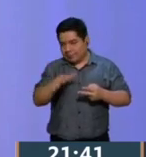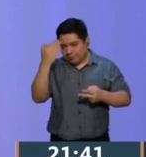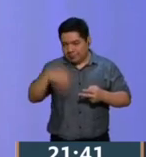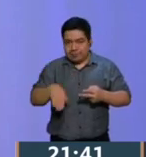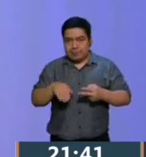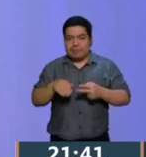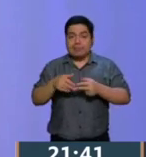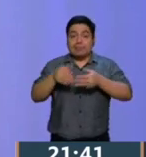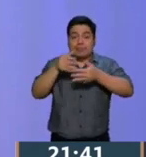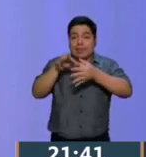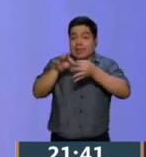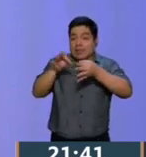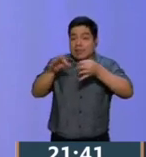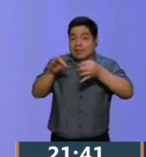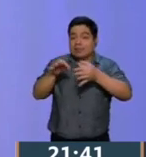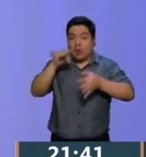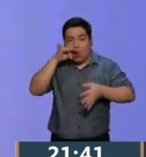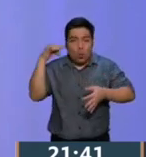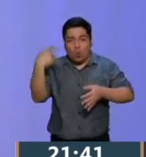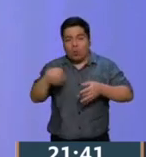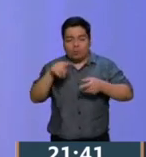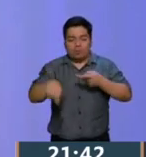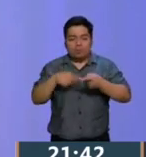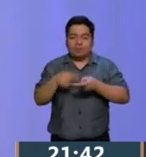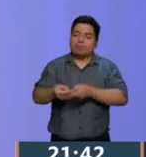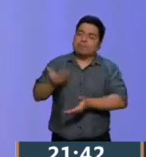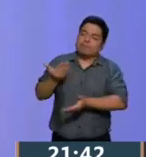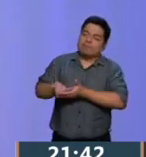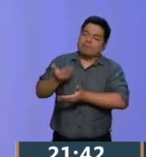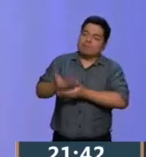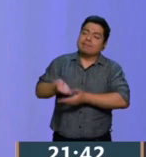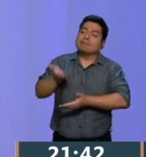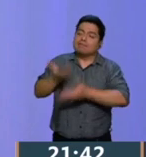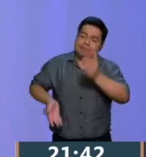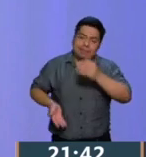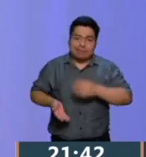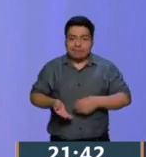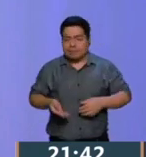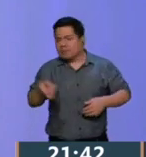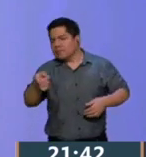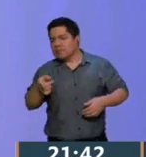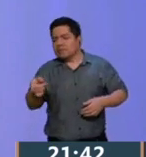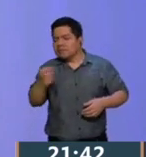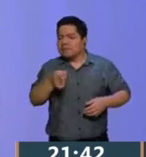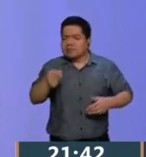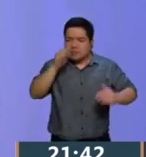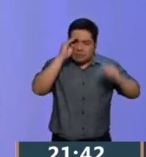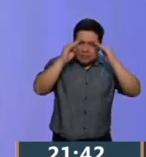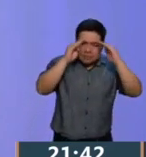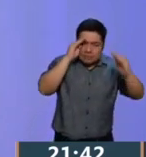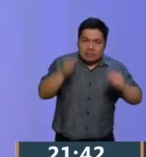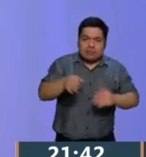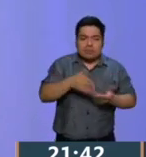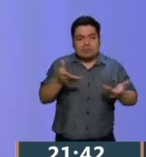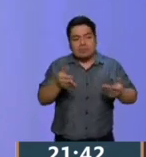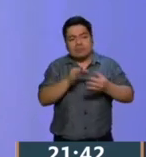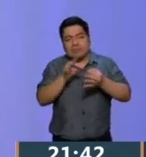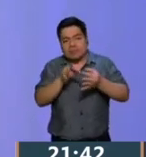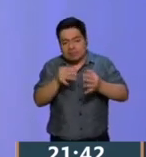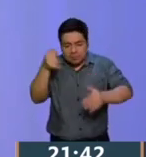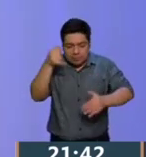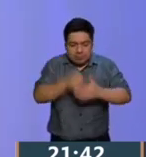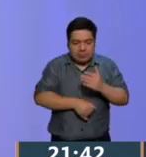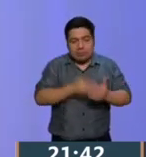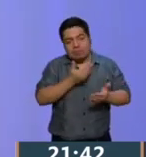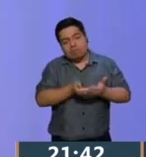que es transparencia y rendición de cuentas. ¿Cómo evalúan la transparencia y la rendición de cuentas o cuál es la